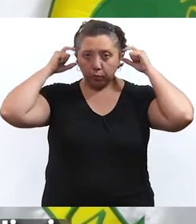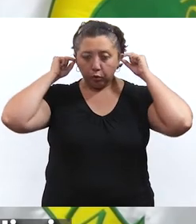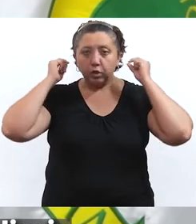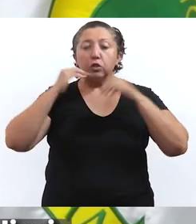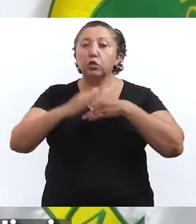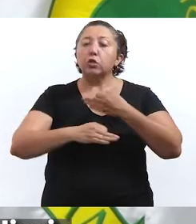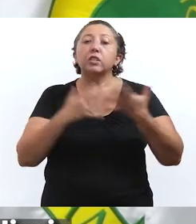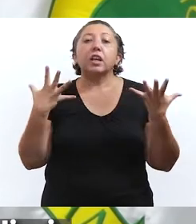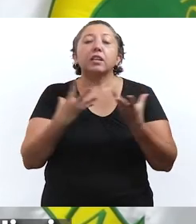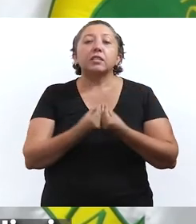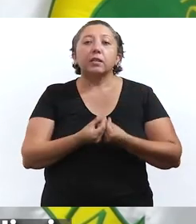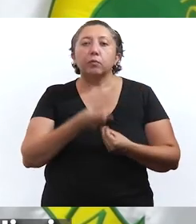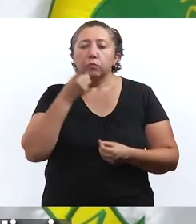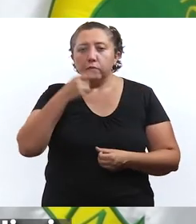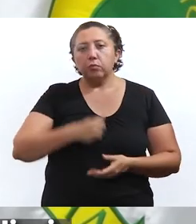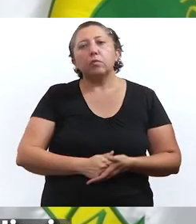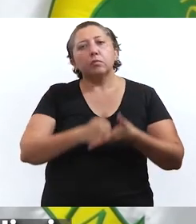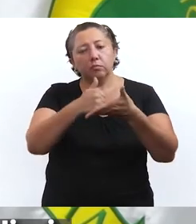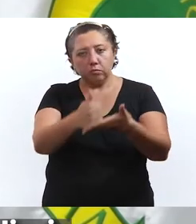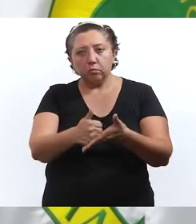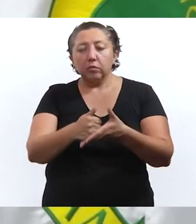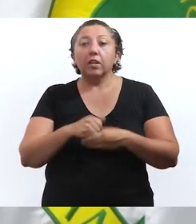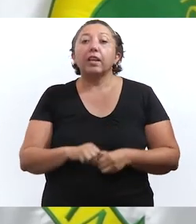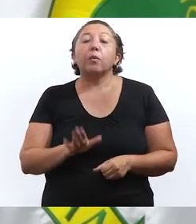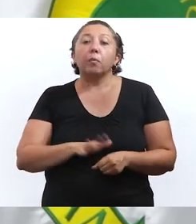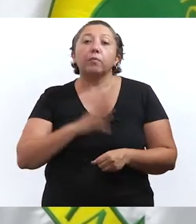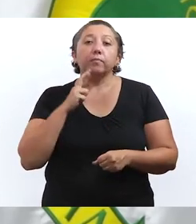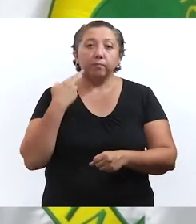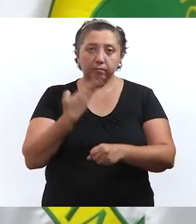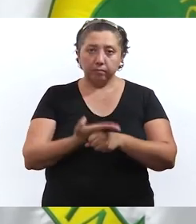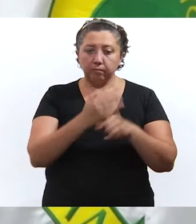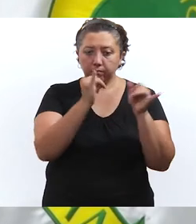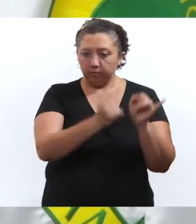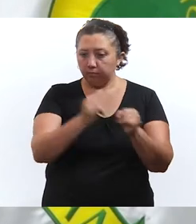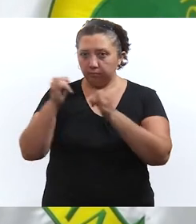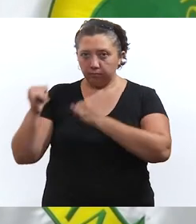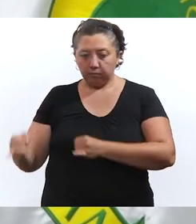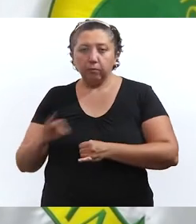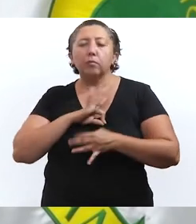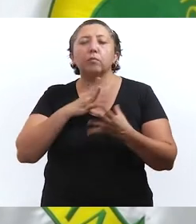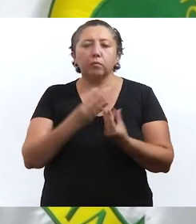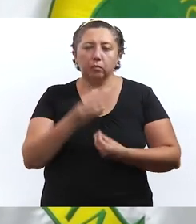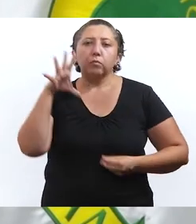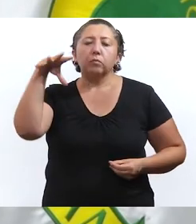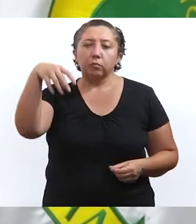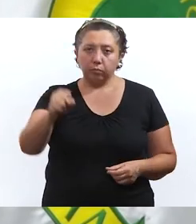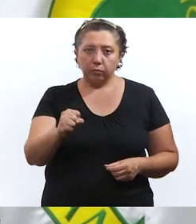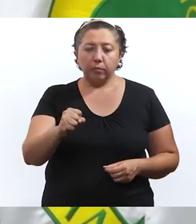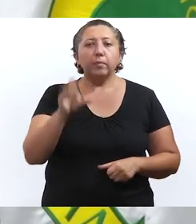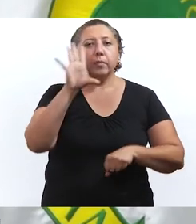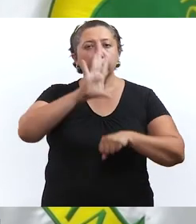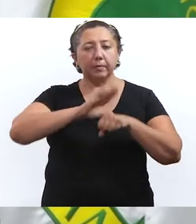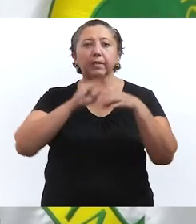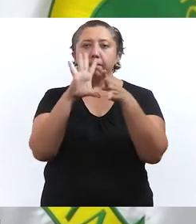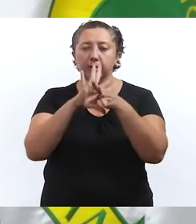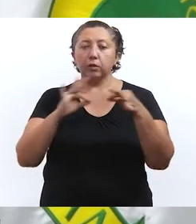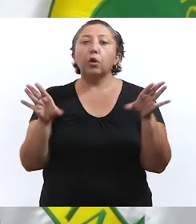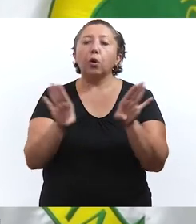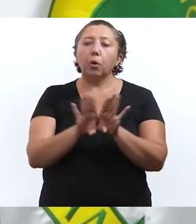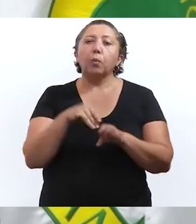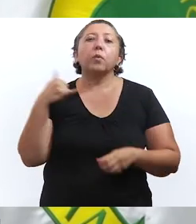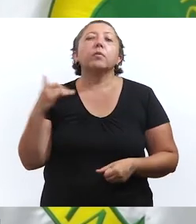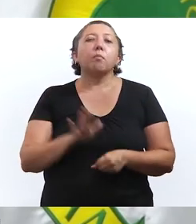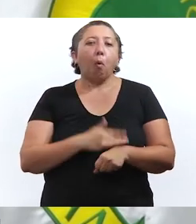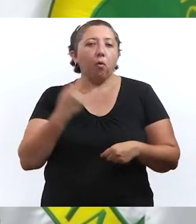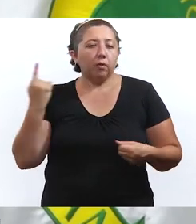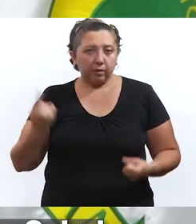cubrebocas, si todos hacemos una sencilla colaboración diaria mediante la responsabilidad individual, lo podemos lograr. Permítame explicarles cómo